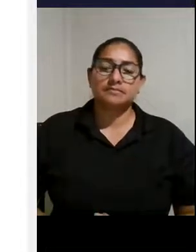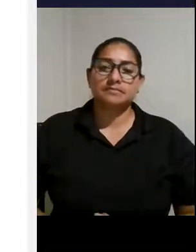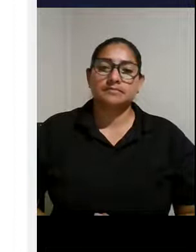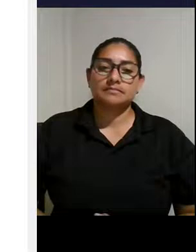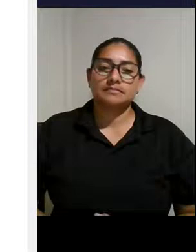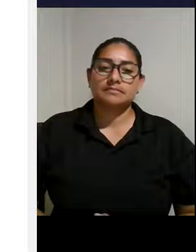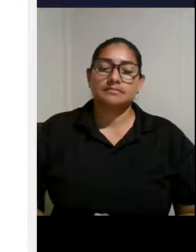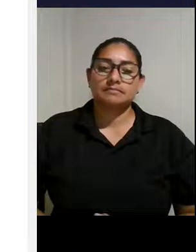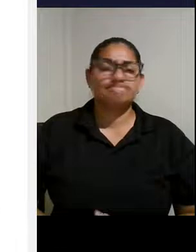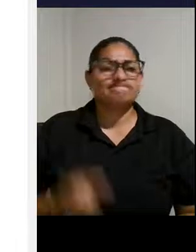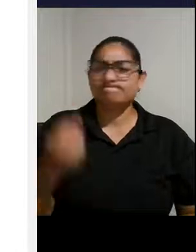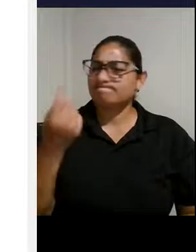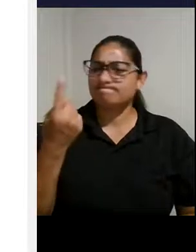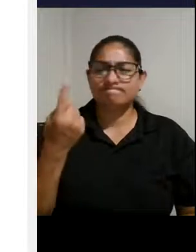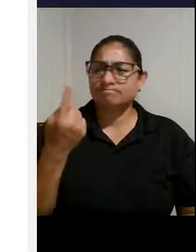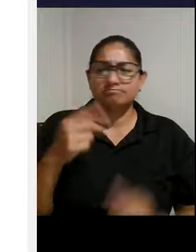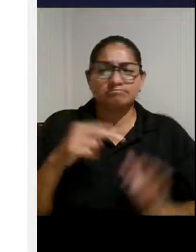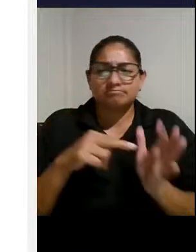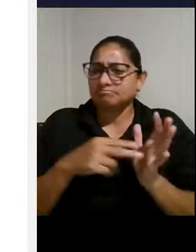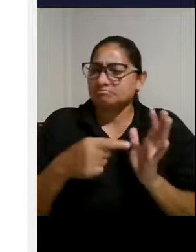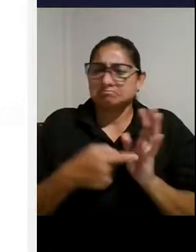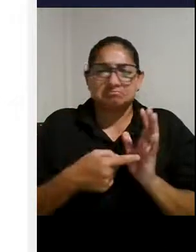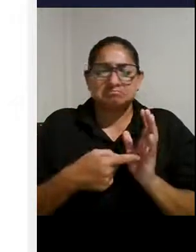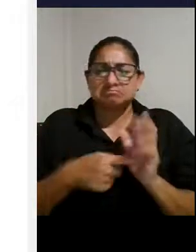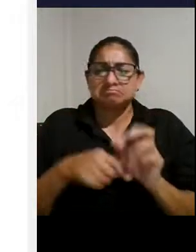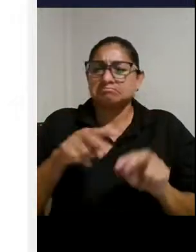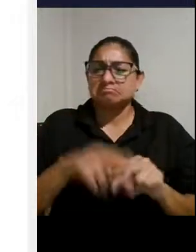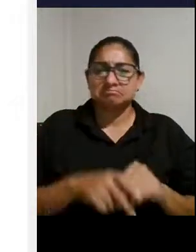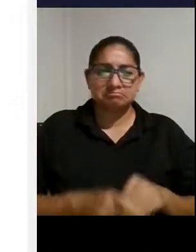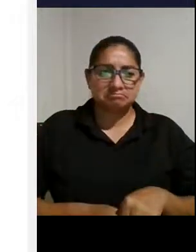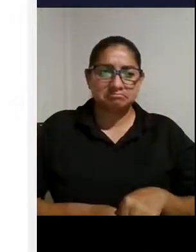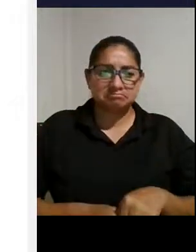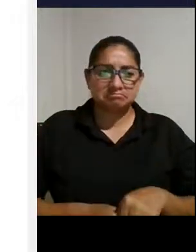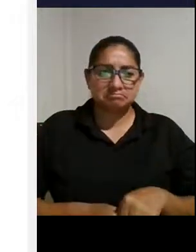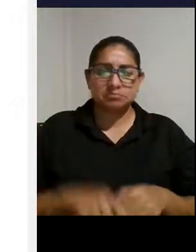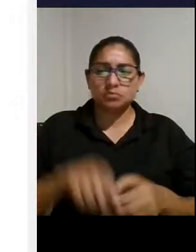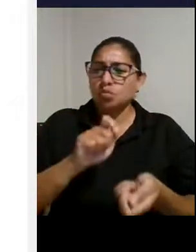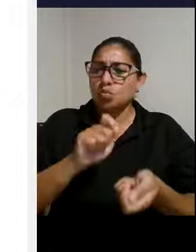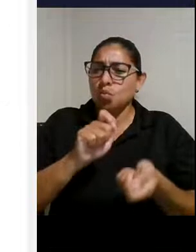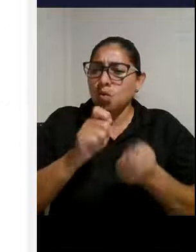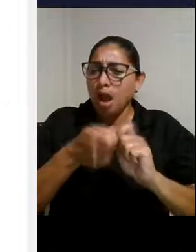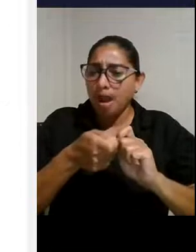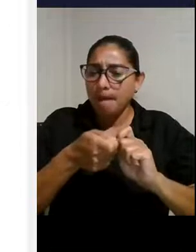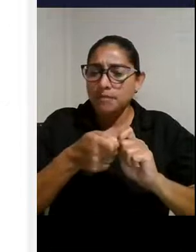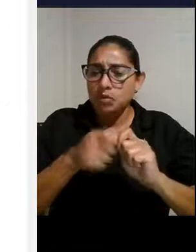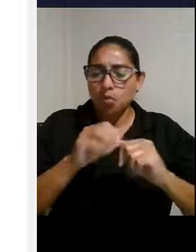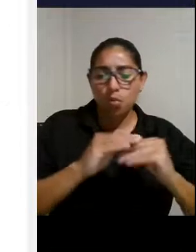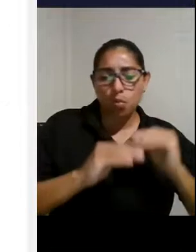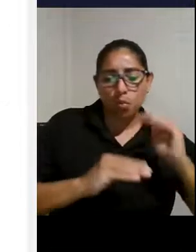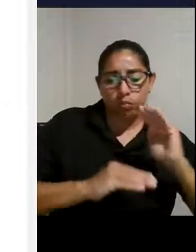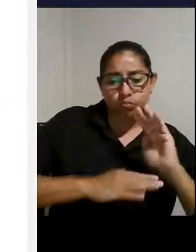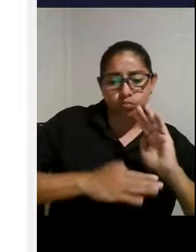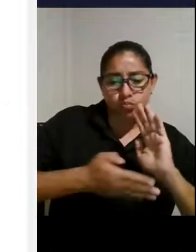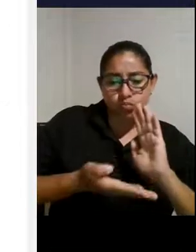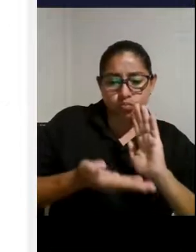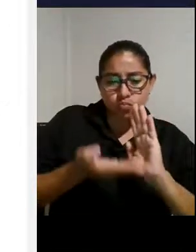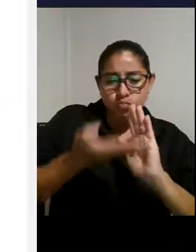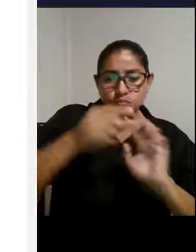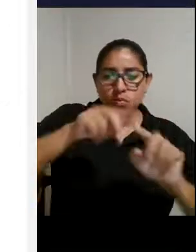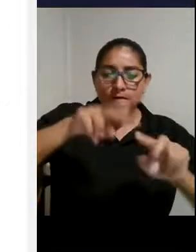¿Qué entendemos nosotros por el cambio o el incremento de una